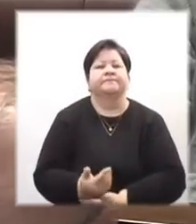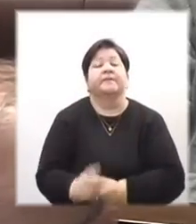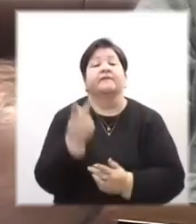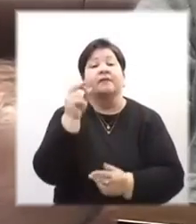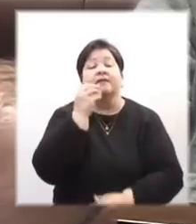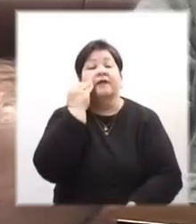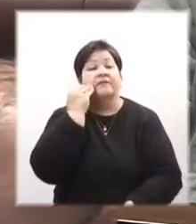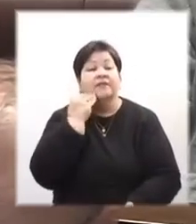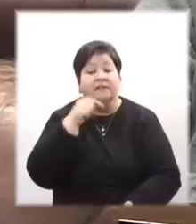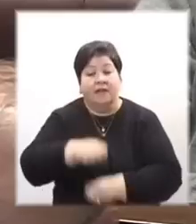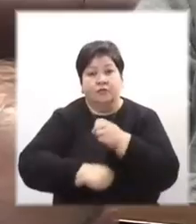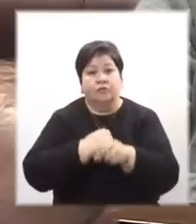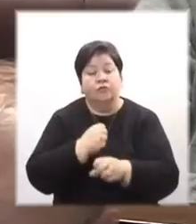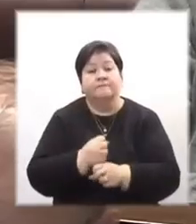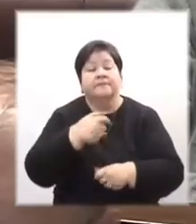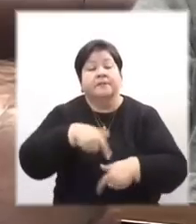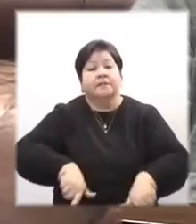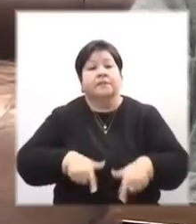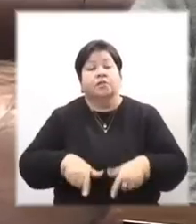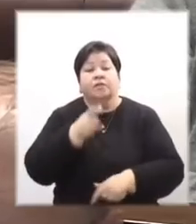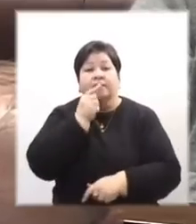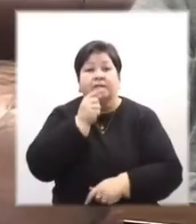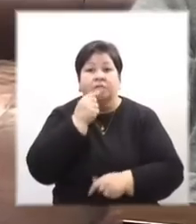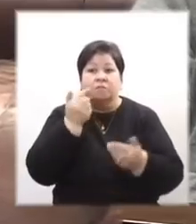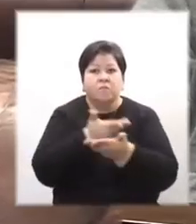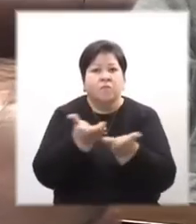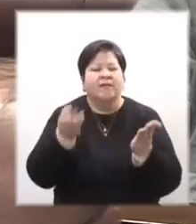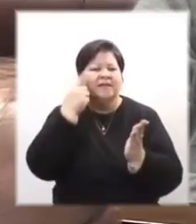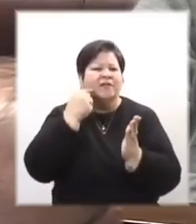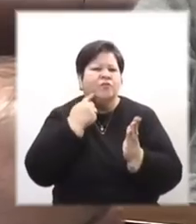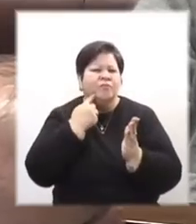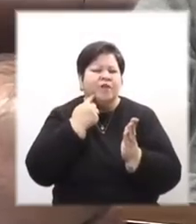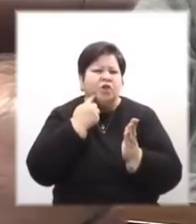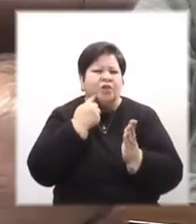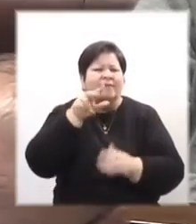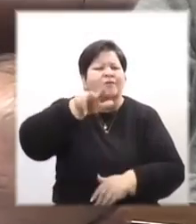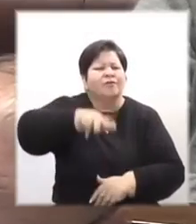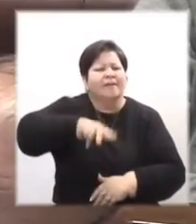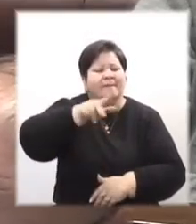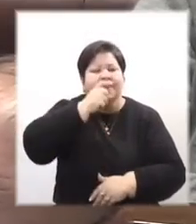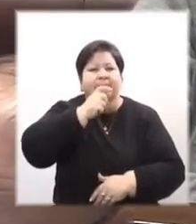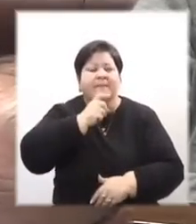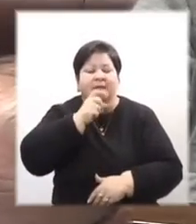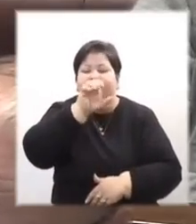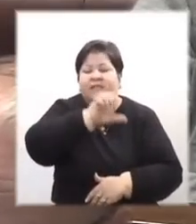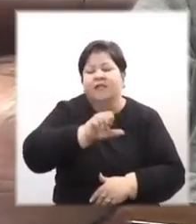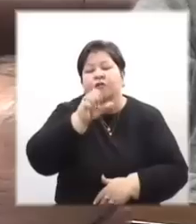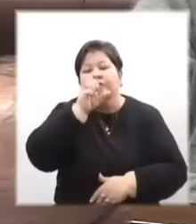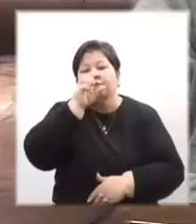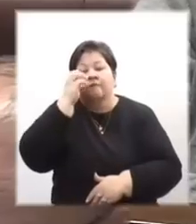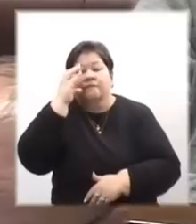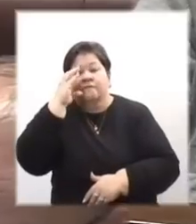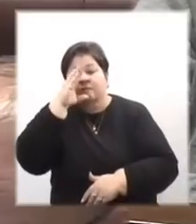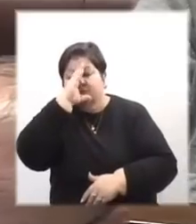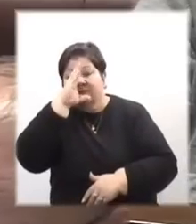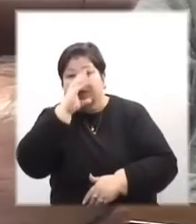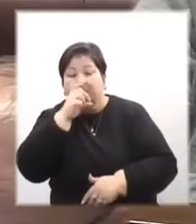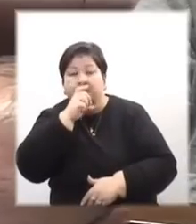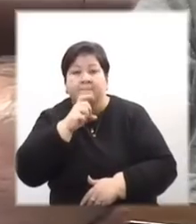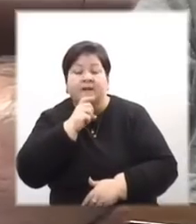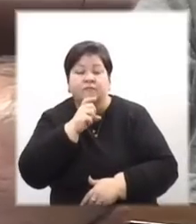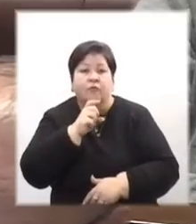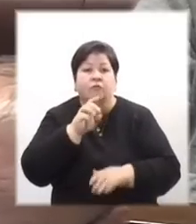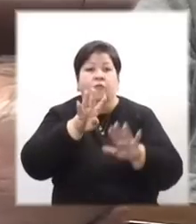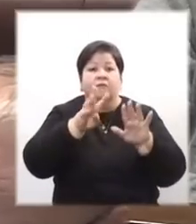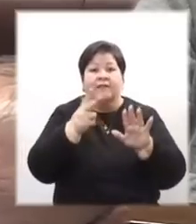El 20 de abril de este año el Ministerio del Interior presentó las cifras de homicidios del primer trimestre de este año. Enero, febrero, marzo del 2023. Se reportó un